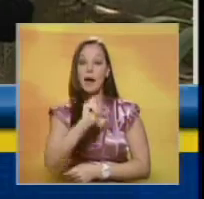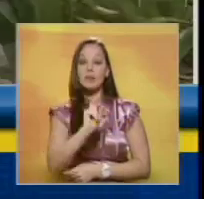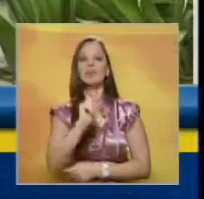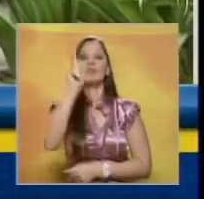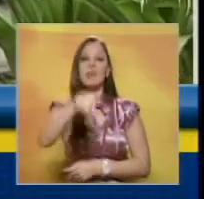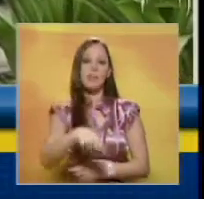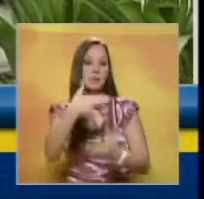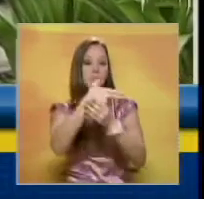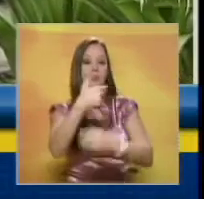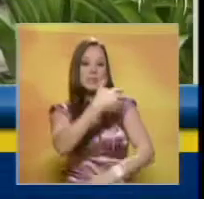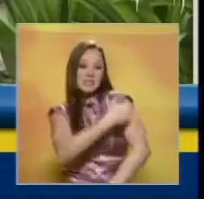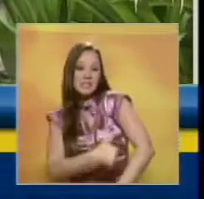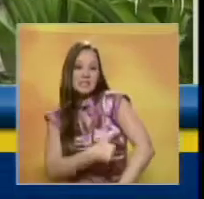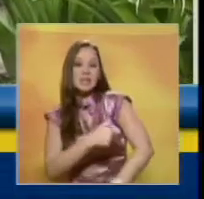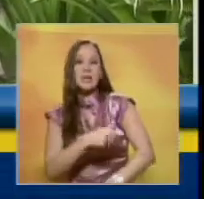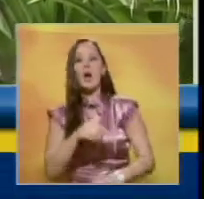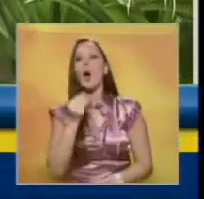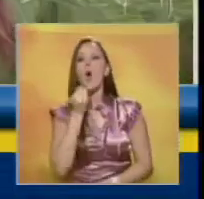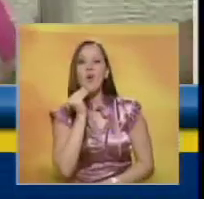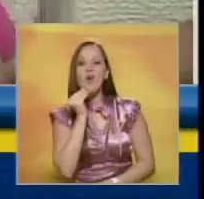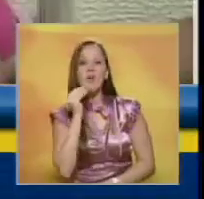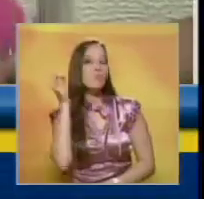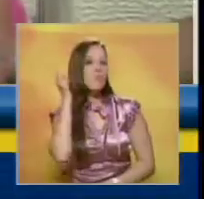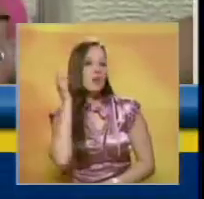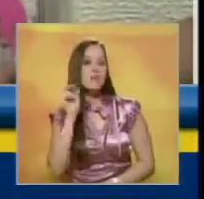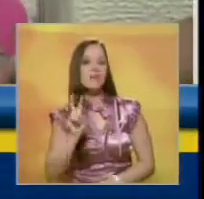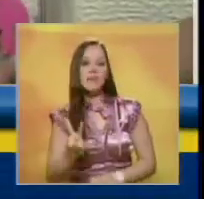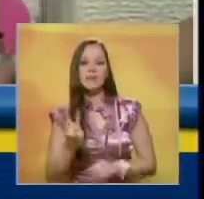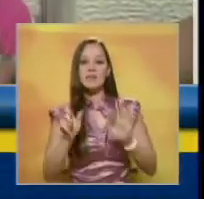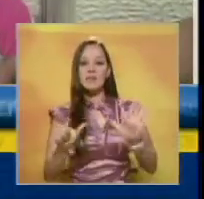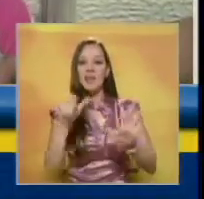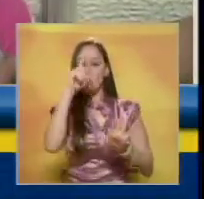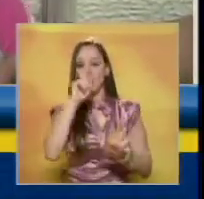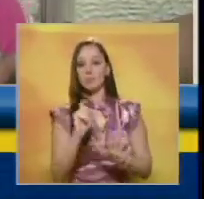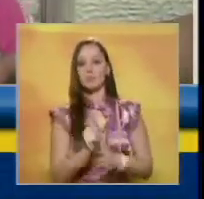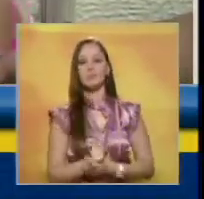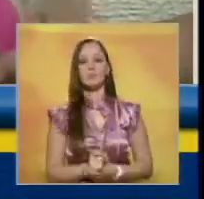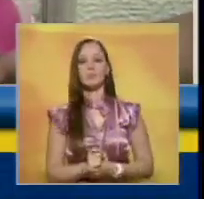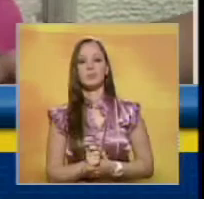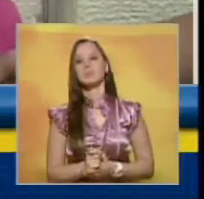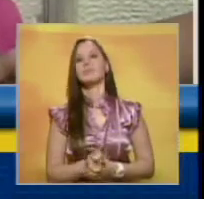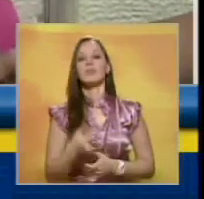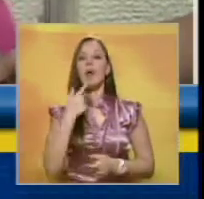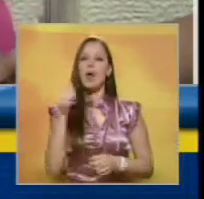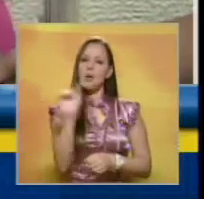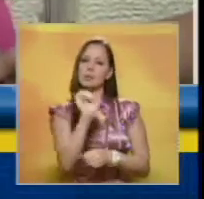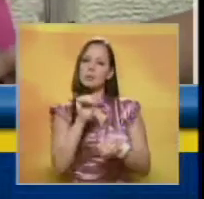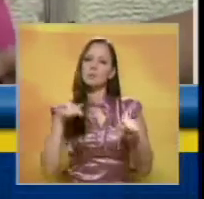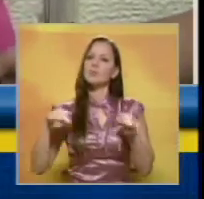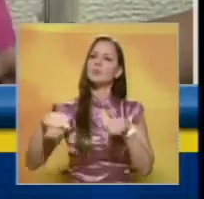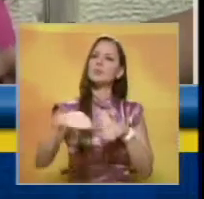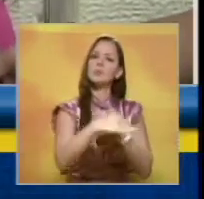hirieron de bala a una joven de 26. Por allí, que yo te diga que pasa una patrulla de la